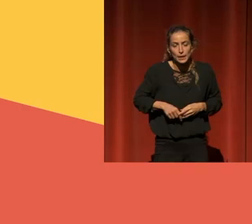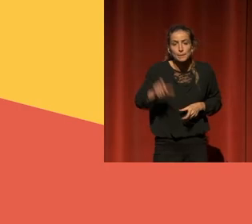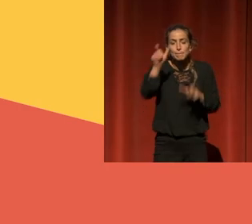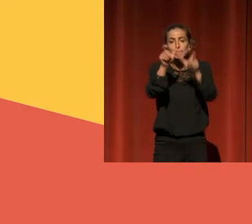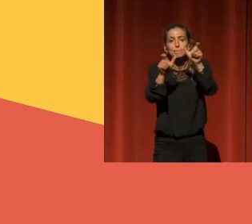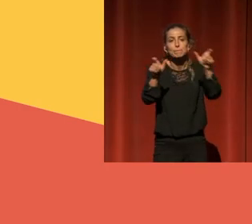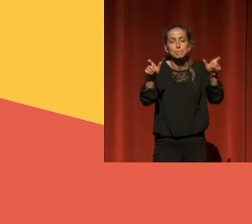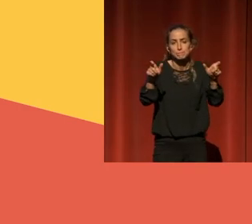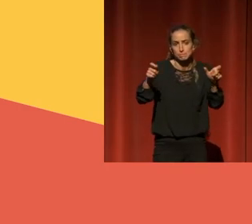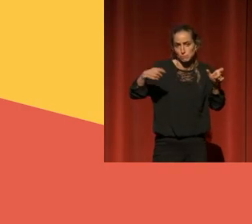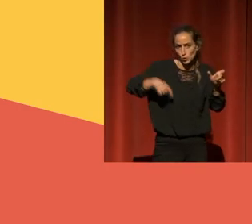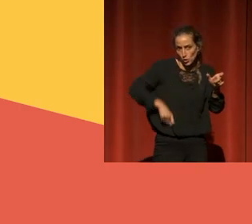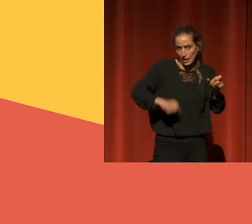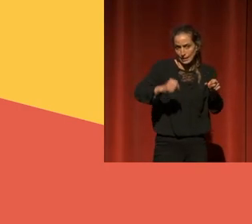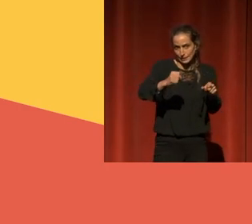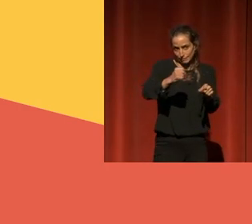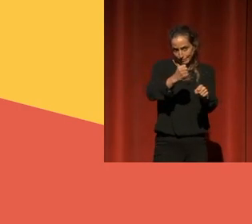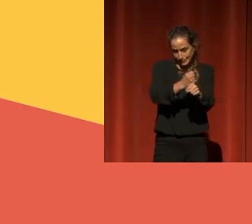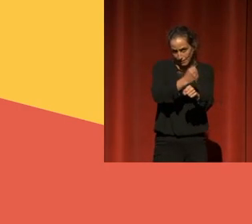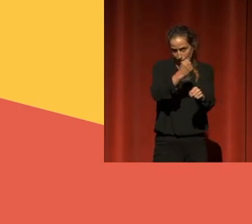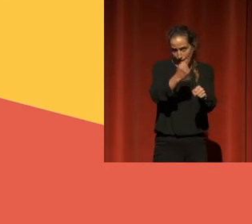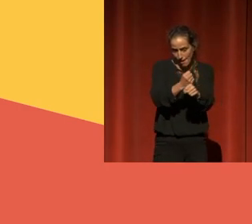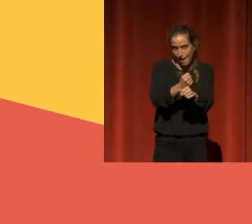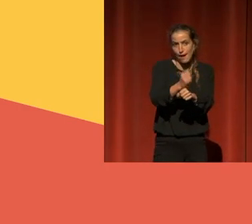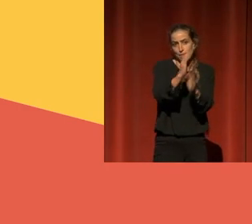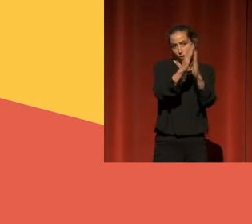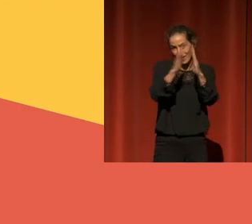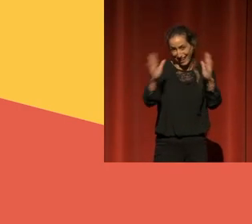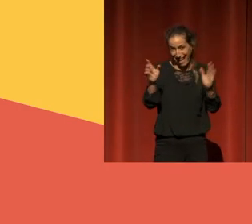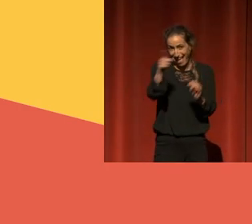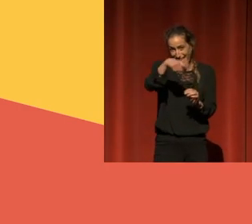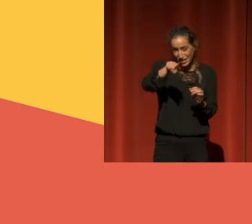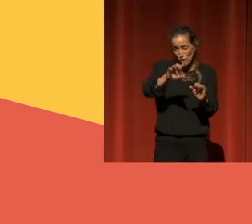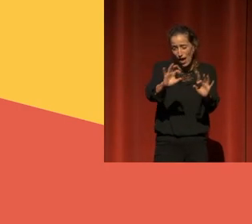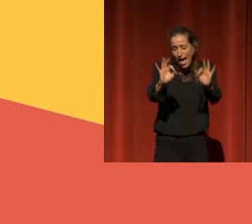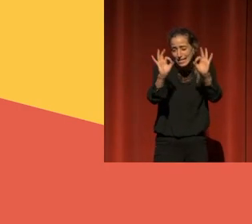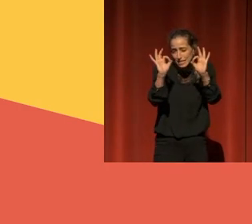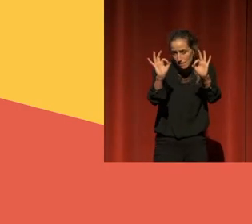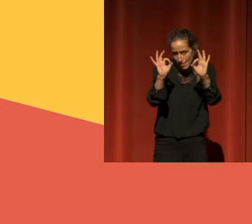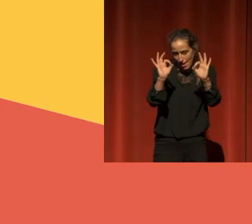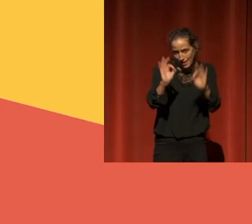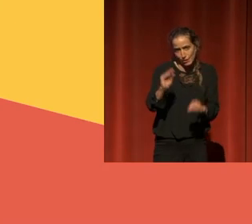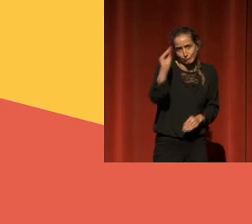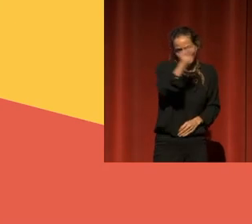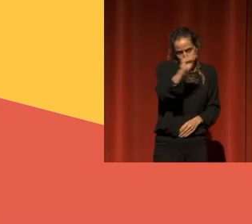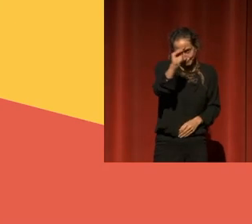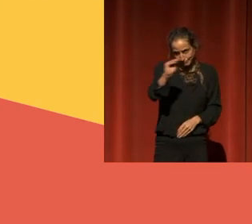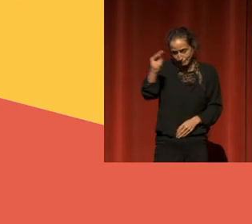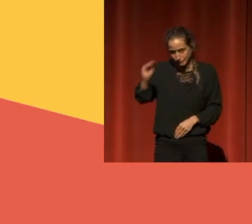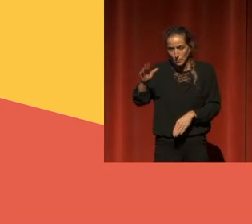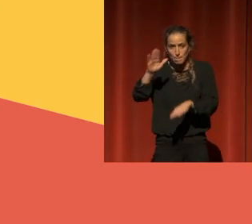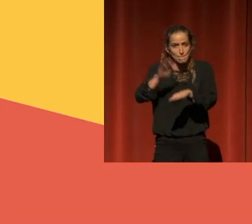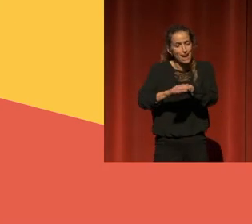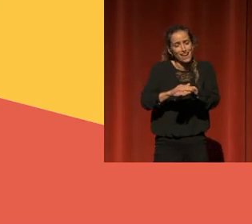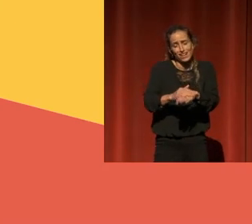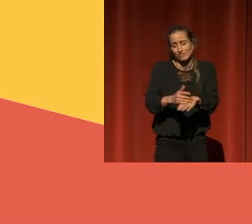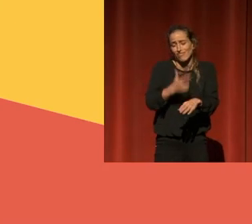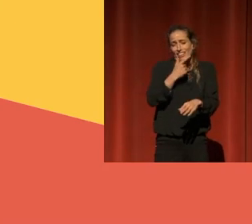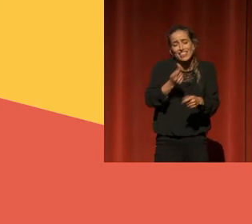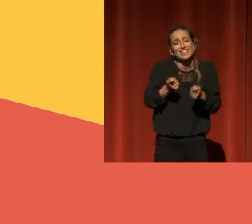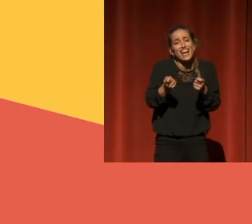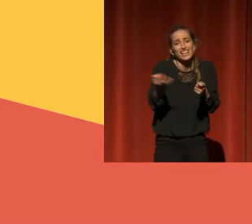biblioteca como personal que es especializado para facilitar la alfabetización